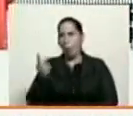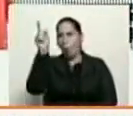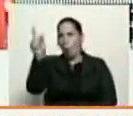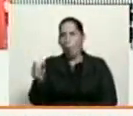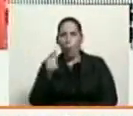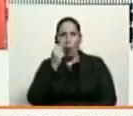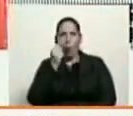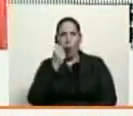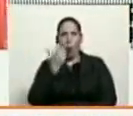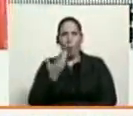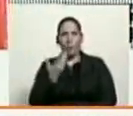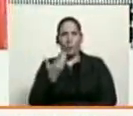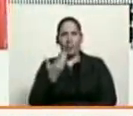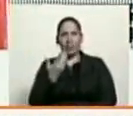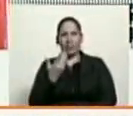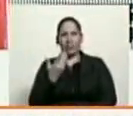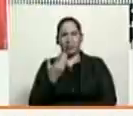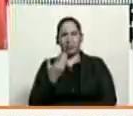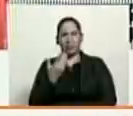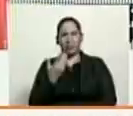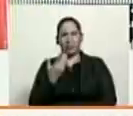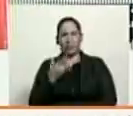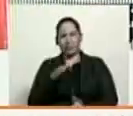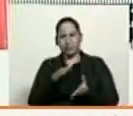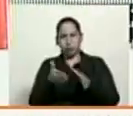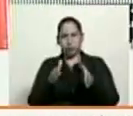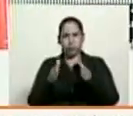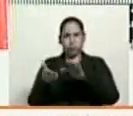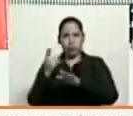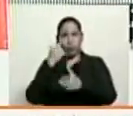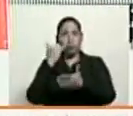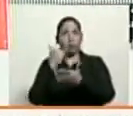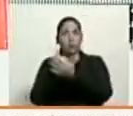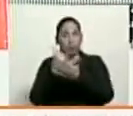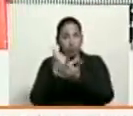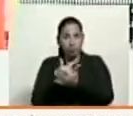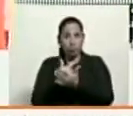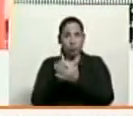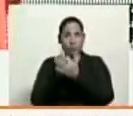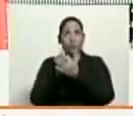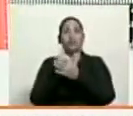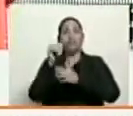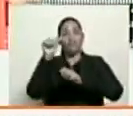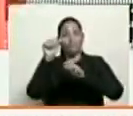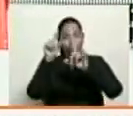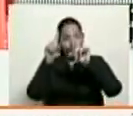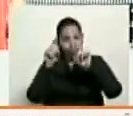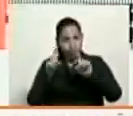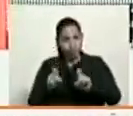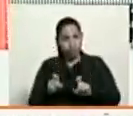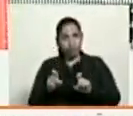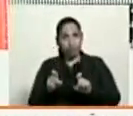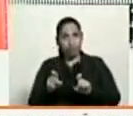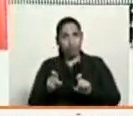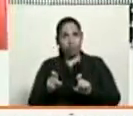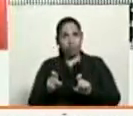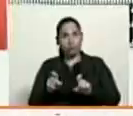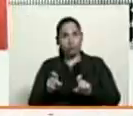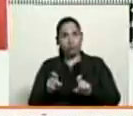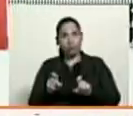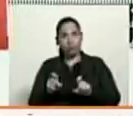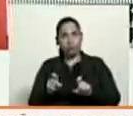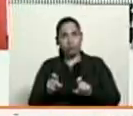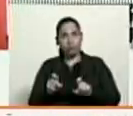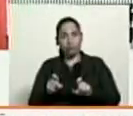como un señor, un genocida comprobado, convicto y confeso. Él mismo lo dijo.